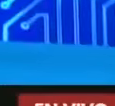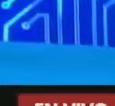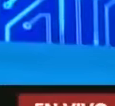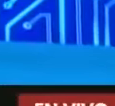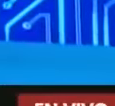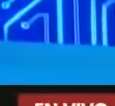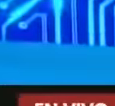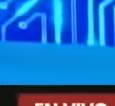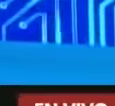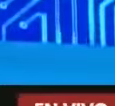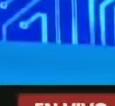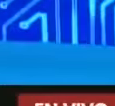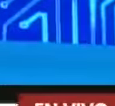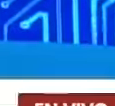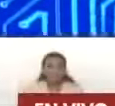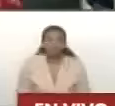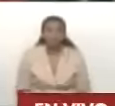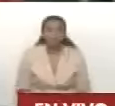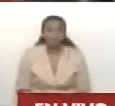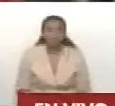¿Ah?